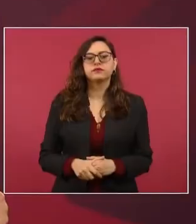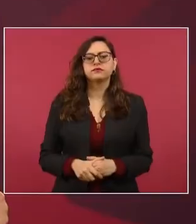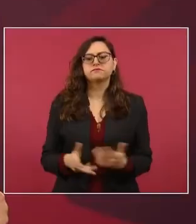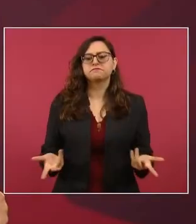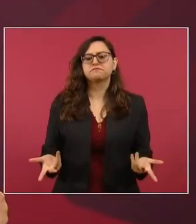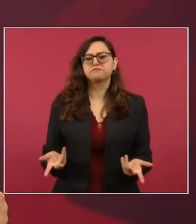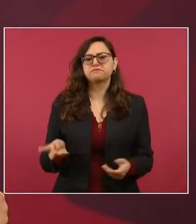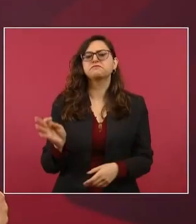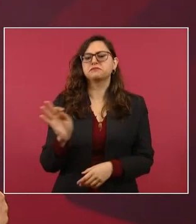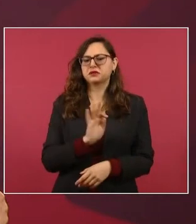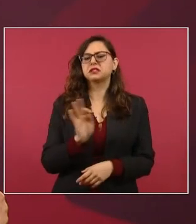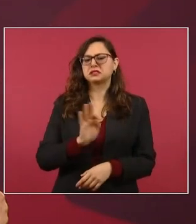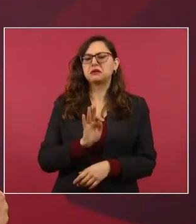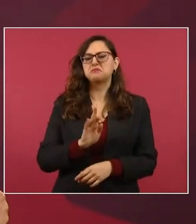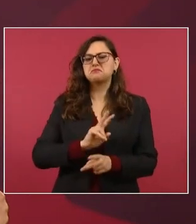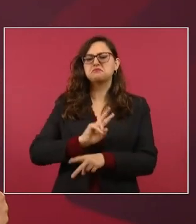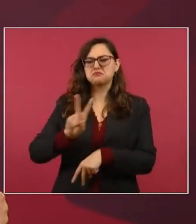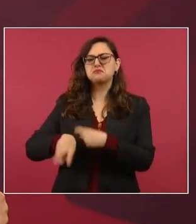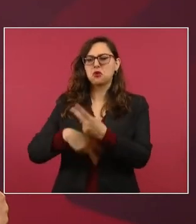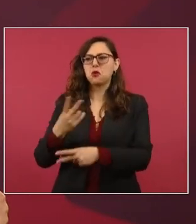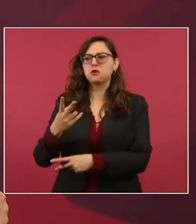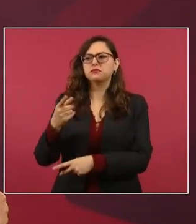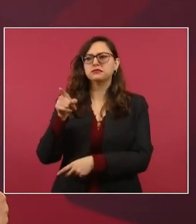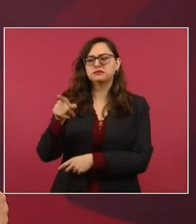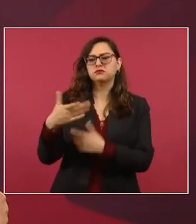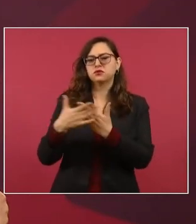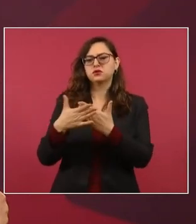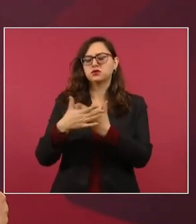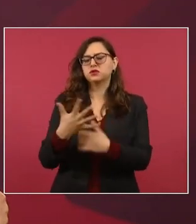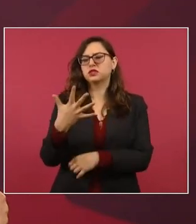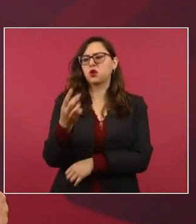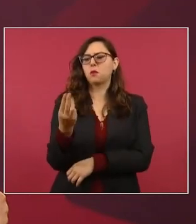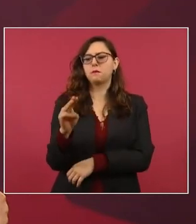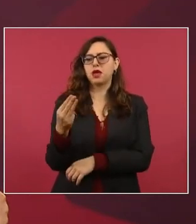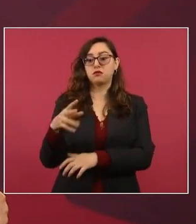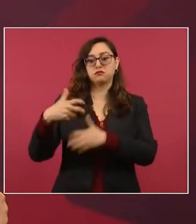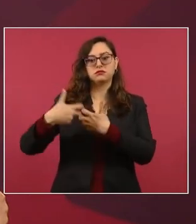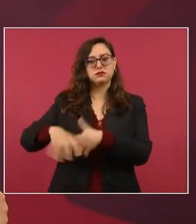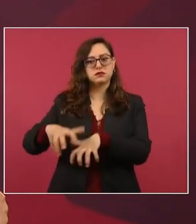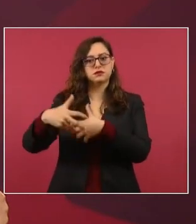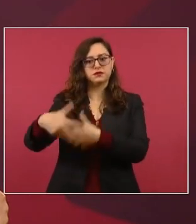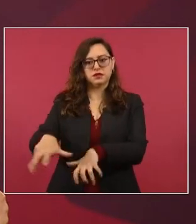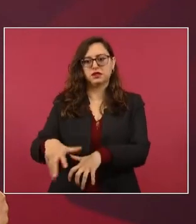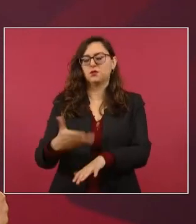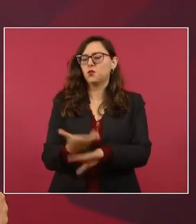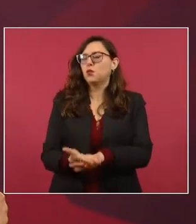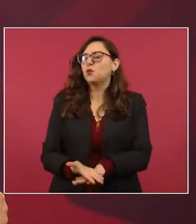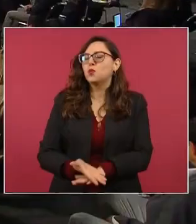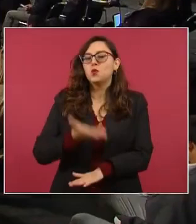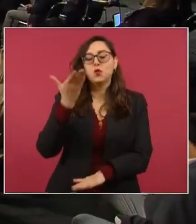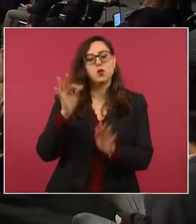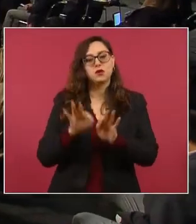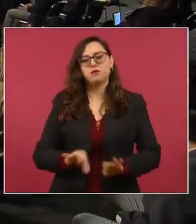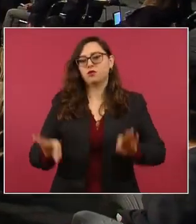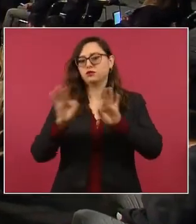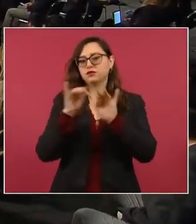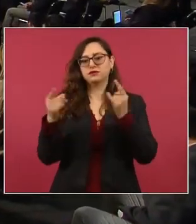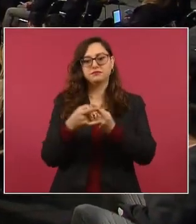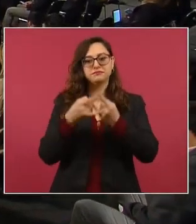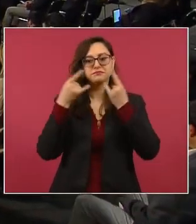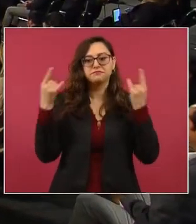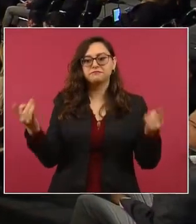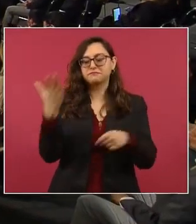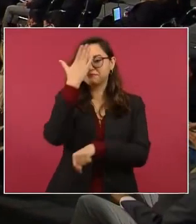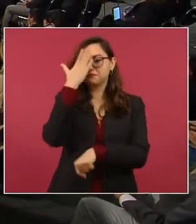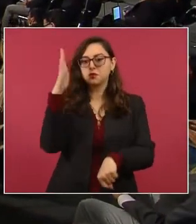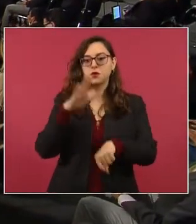Es muy probable que participemos en el desfile. Es una fecha histórica importantísima y